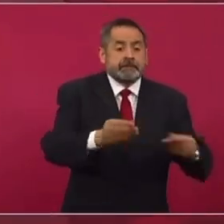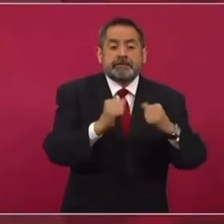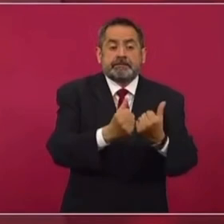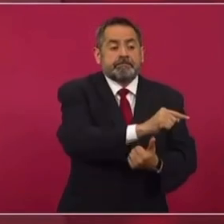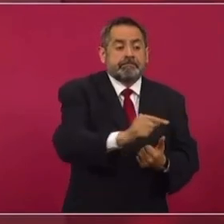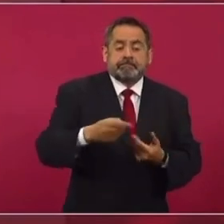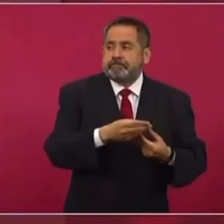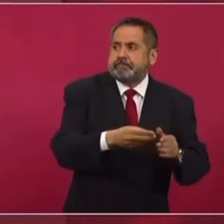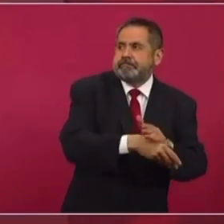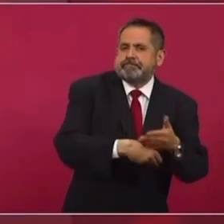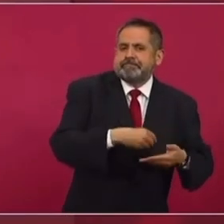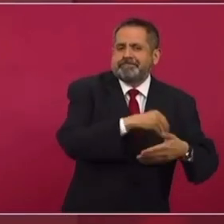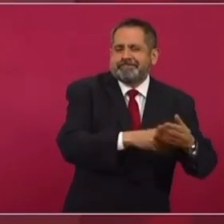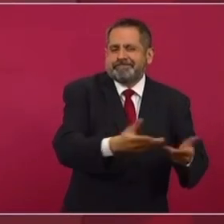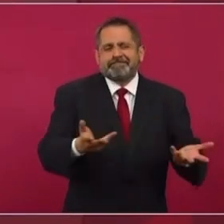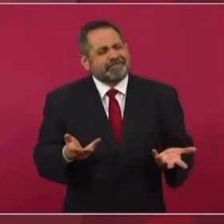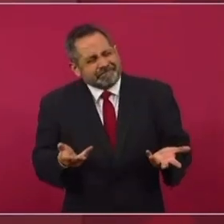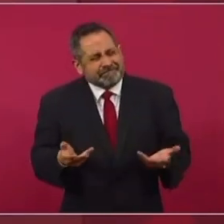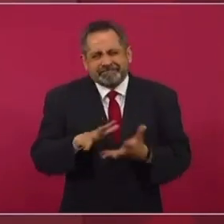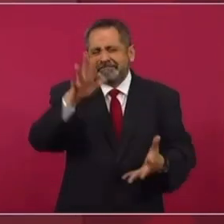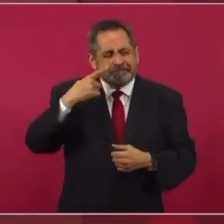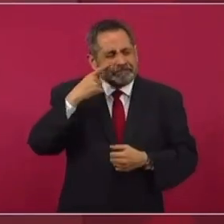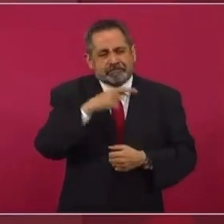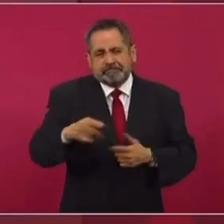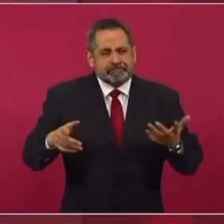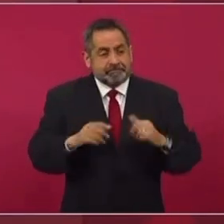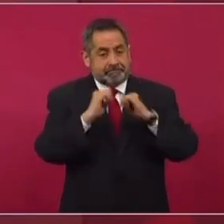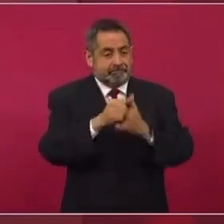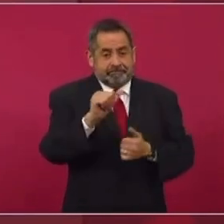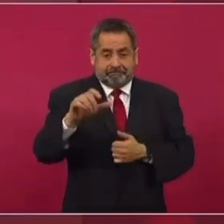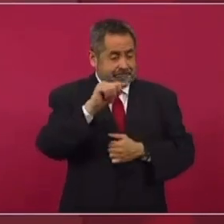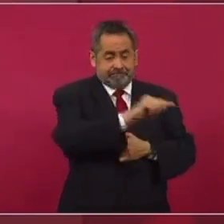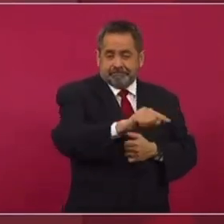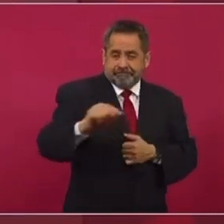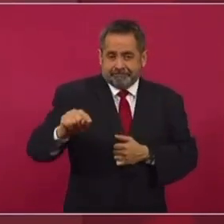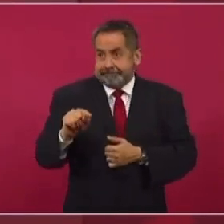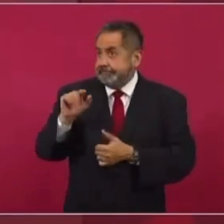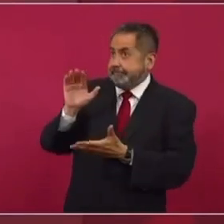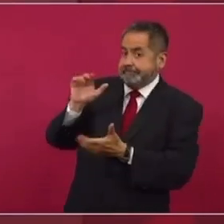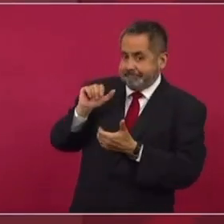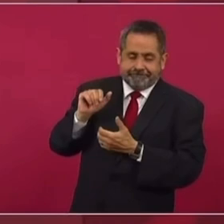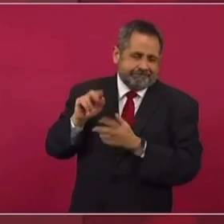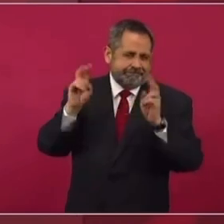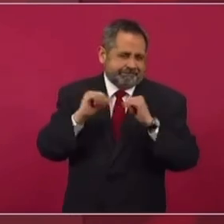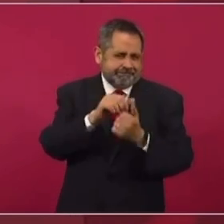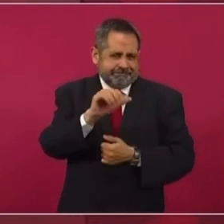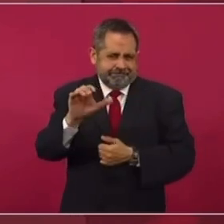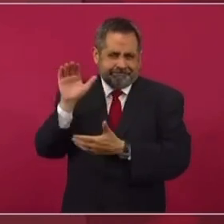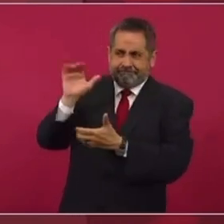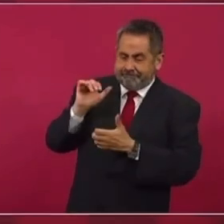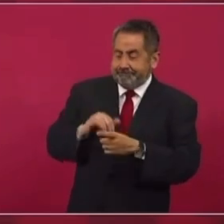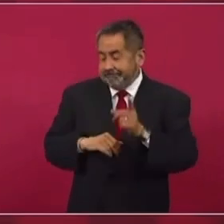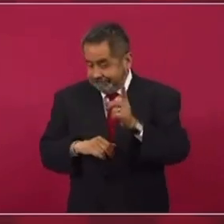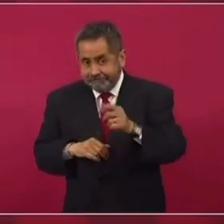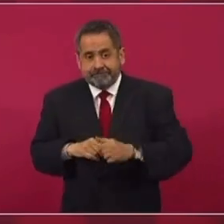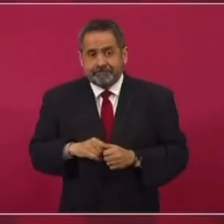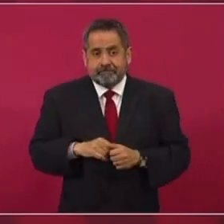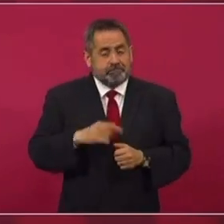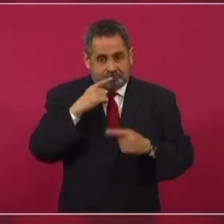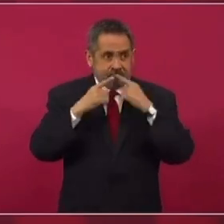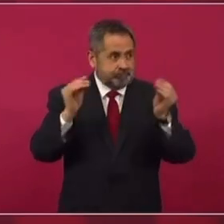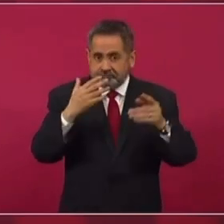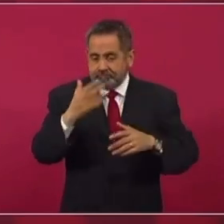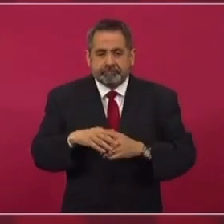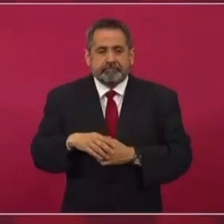gubernamentales. Y por lo general, las organizaciones no gubernamentales de la sociedad civil, y ese es un buen